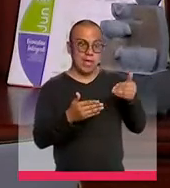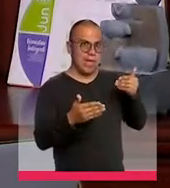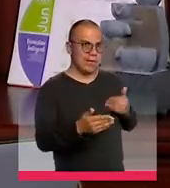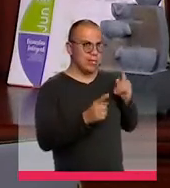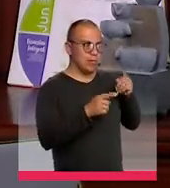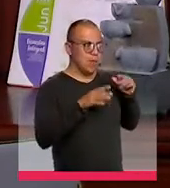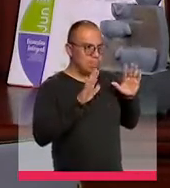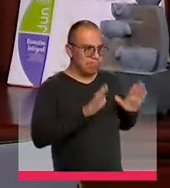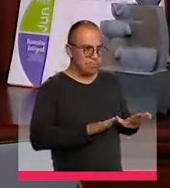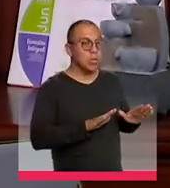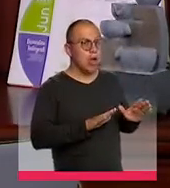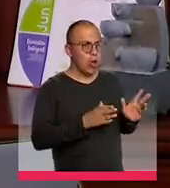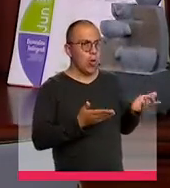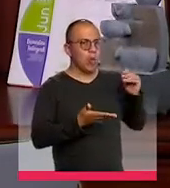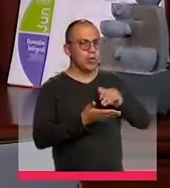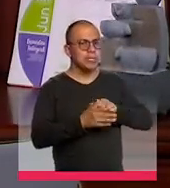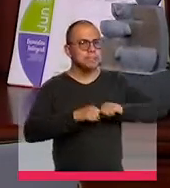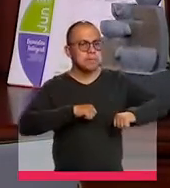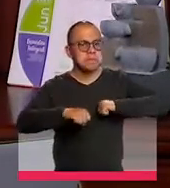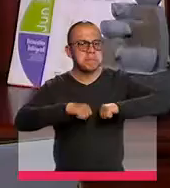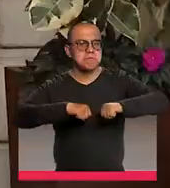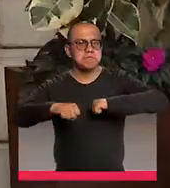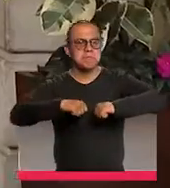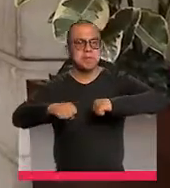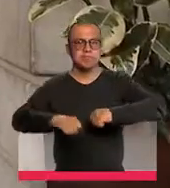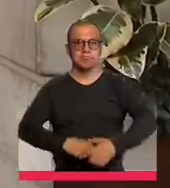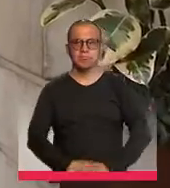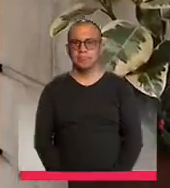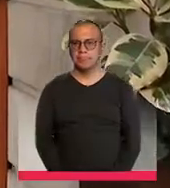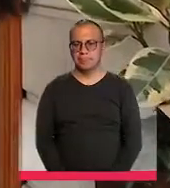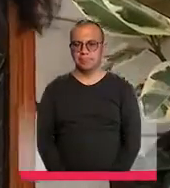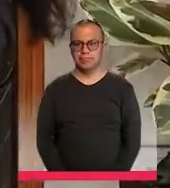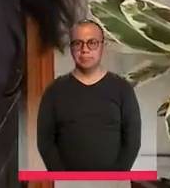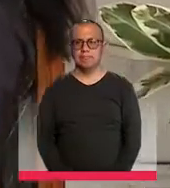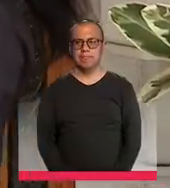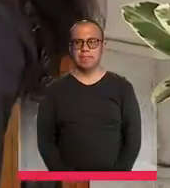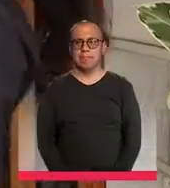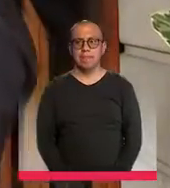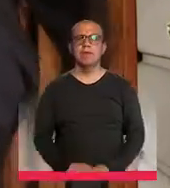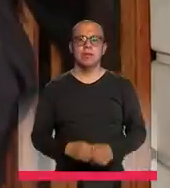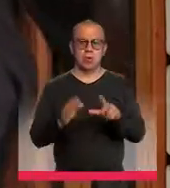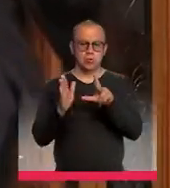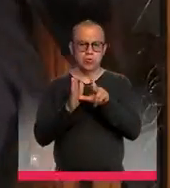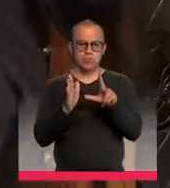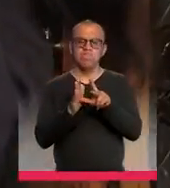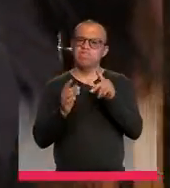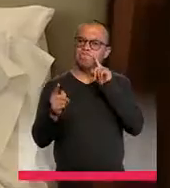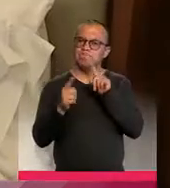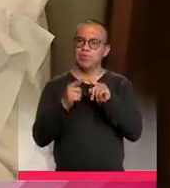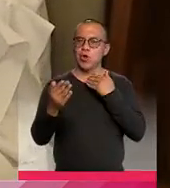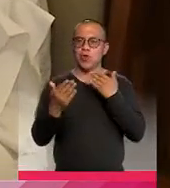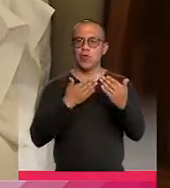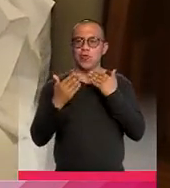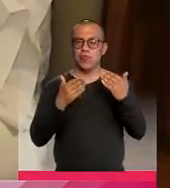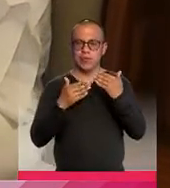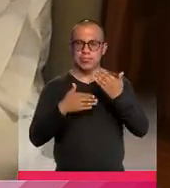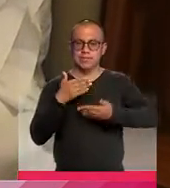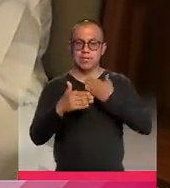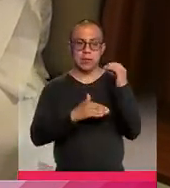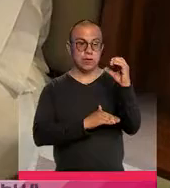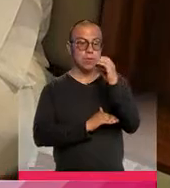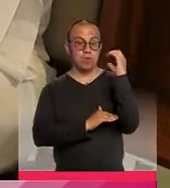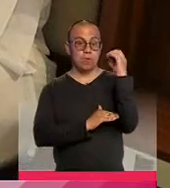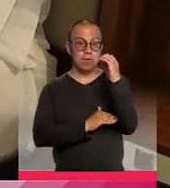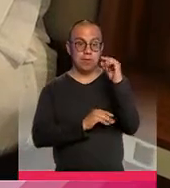por la pandemia ya están prendiendo motores. Los hoteleros mantienen la confianza en el país. Ven a